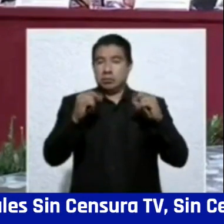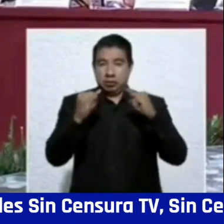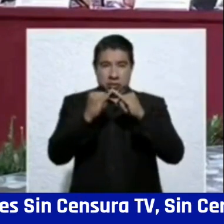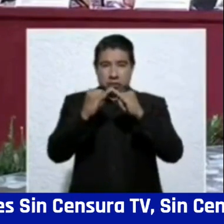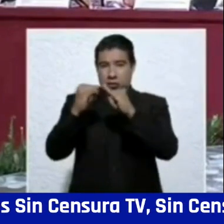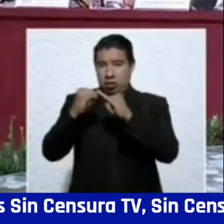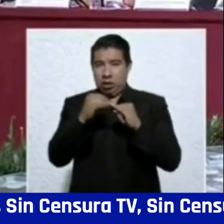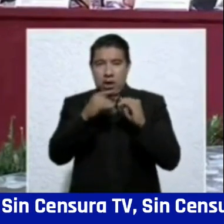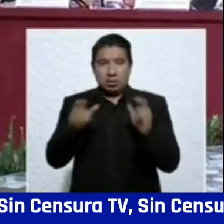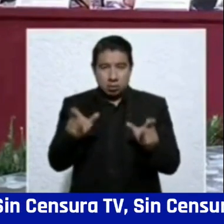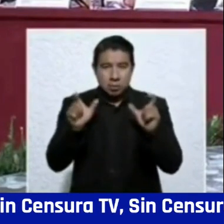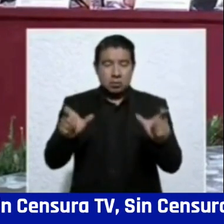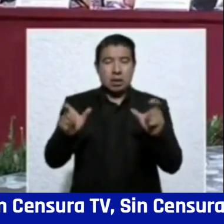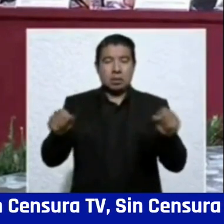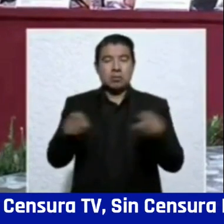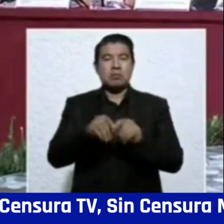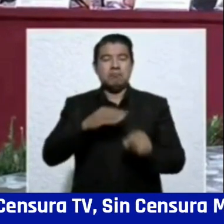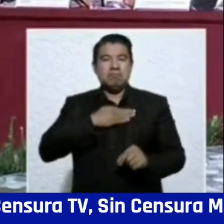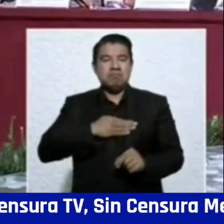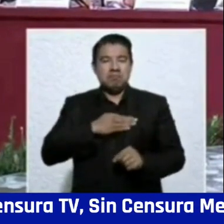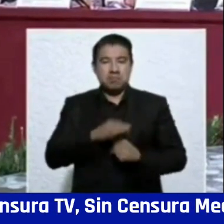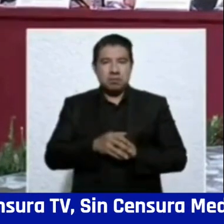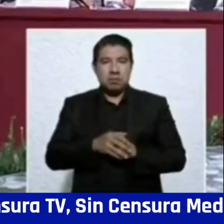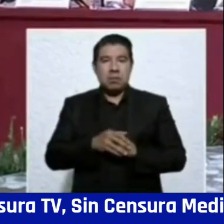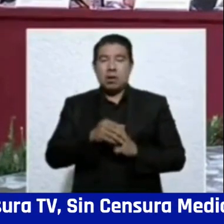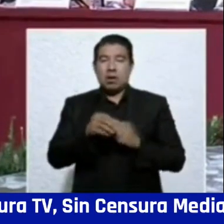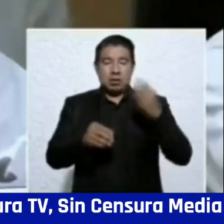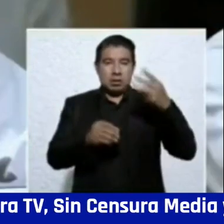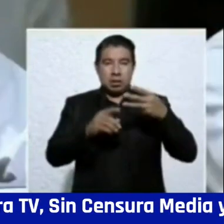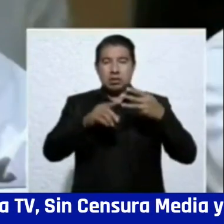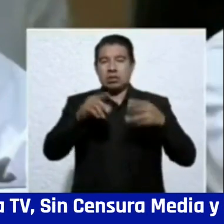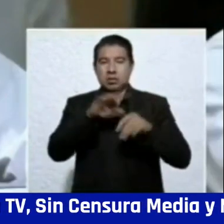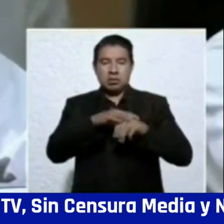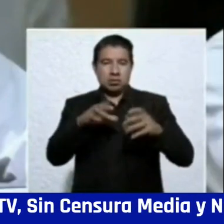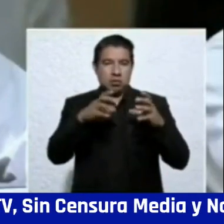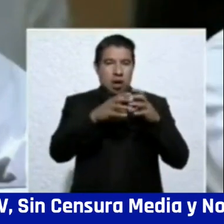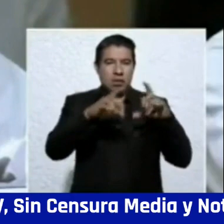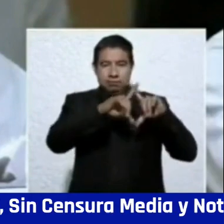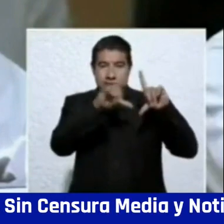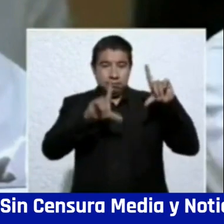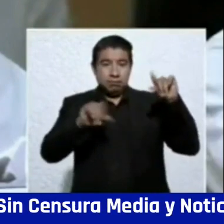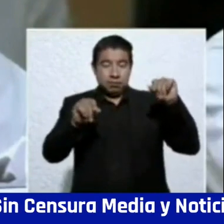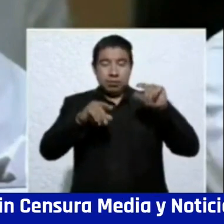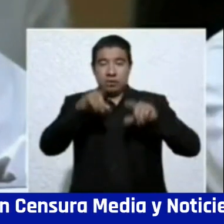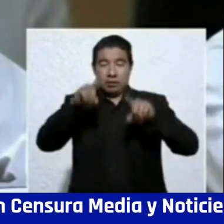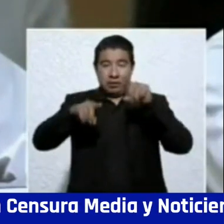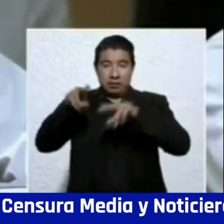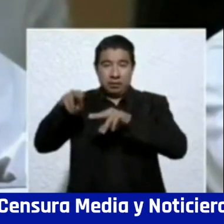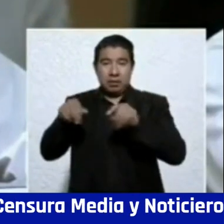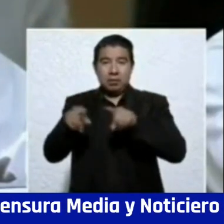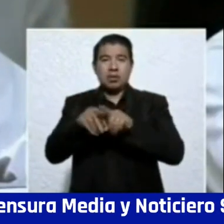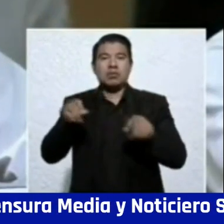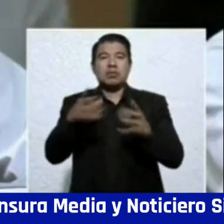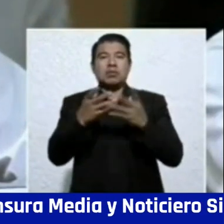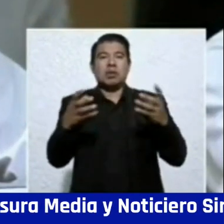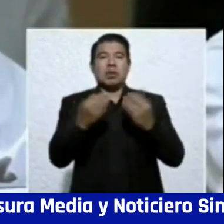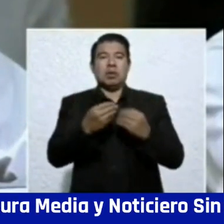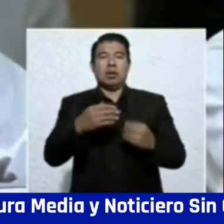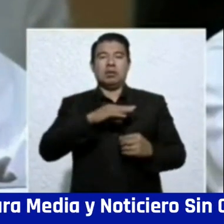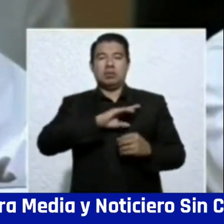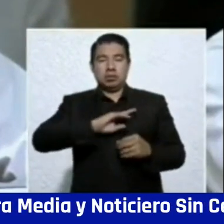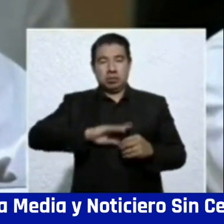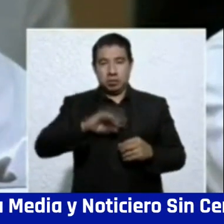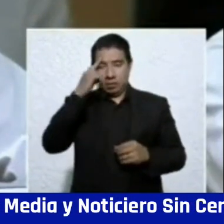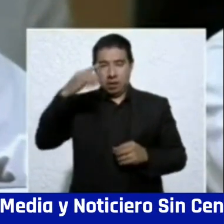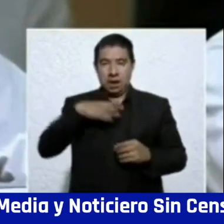gran compromiso: los tres poderes de la Unión, las autoridades estatales y los ayuntamientos,